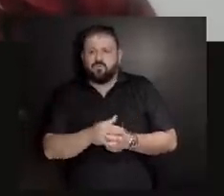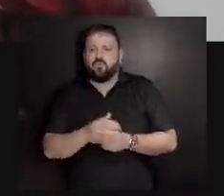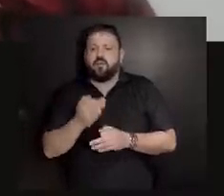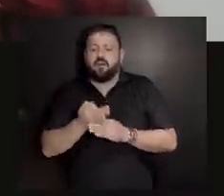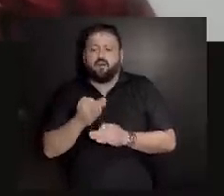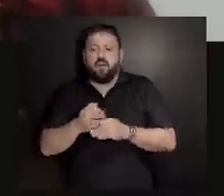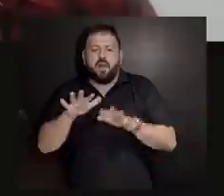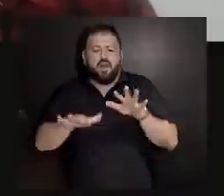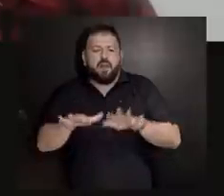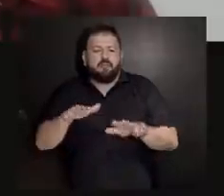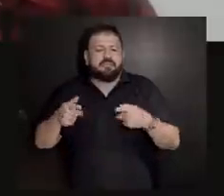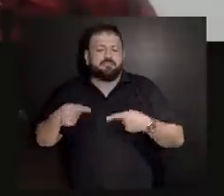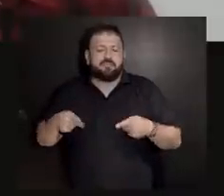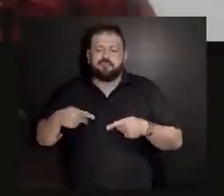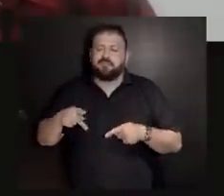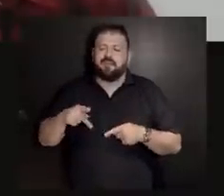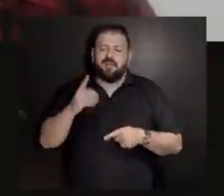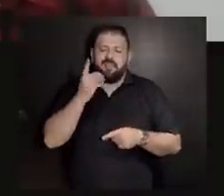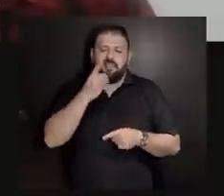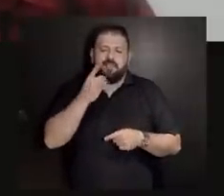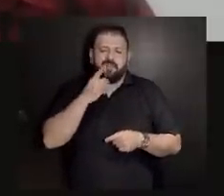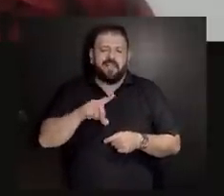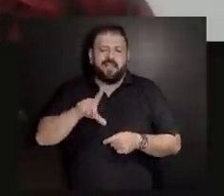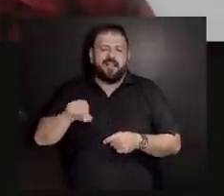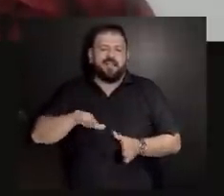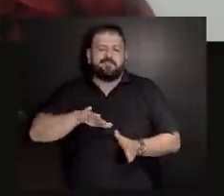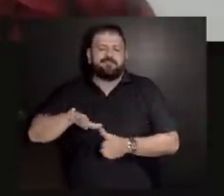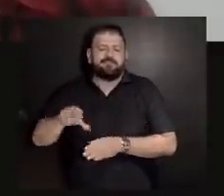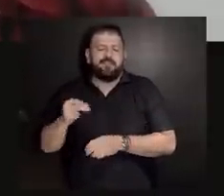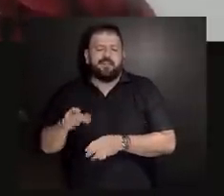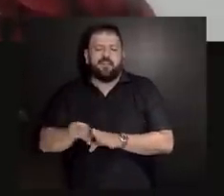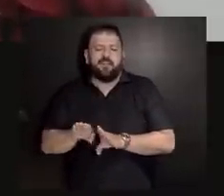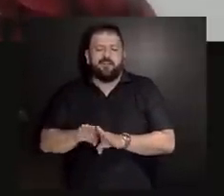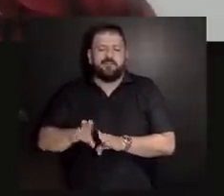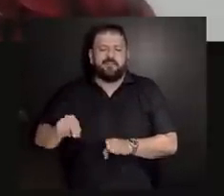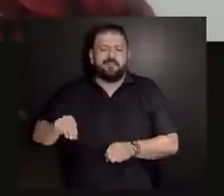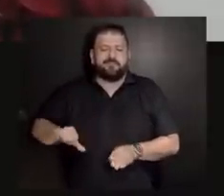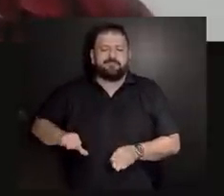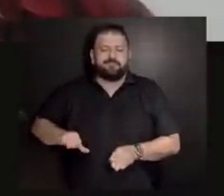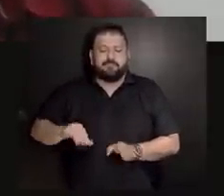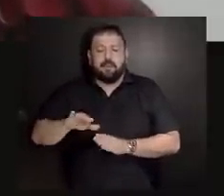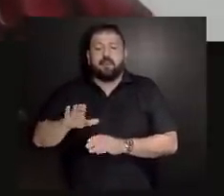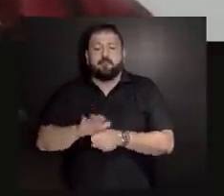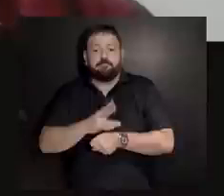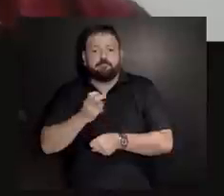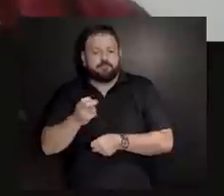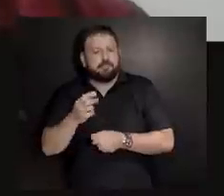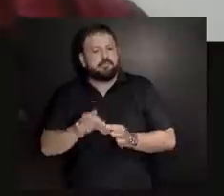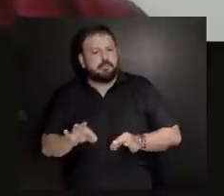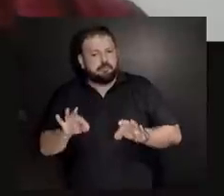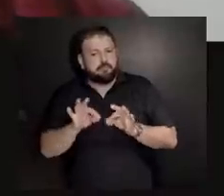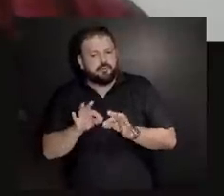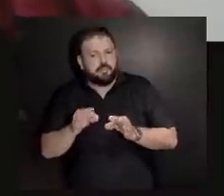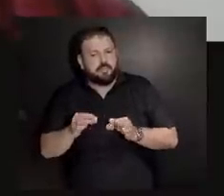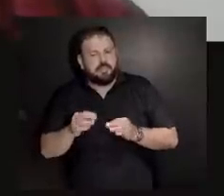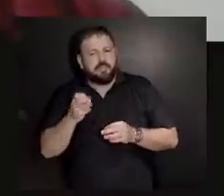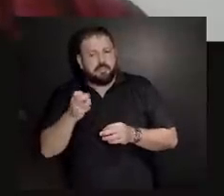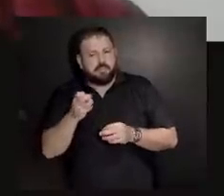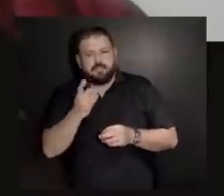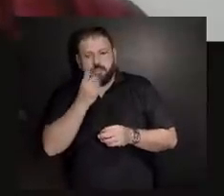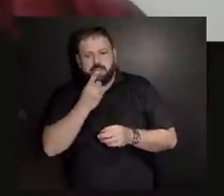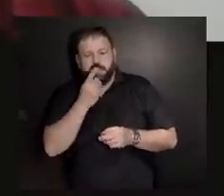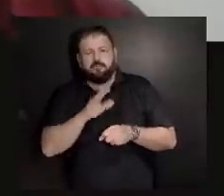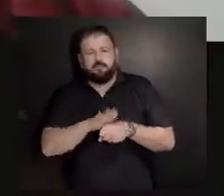la importancia de lo que es y las consecuencias que tiene, ¿no? Entonces es por eso que nosotros, tanto Fer como yo, quisimos como tomar